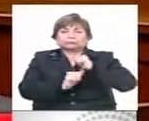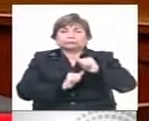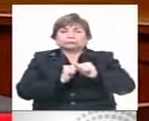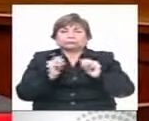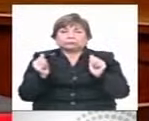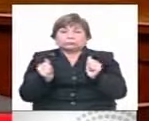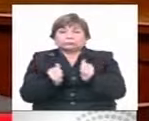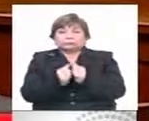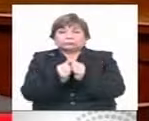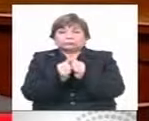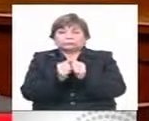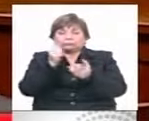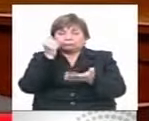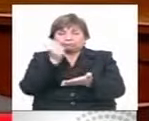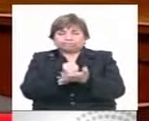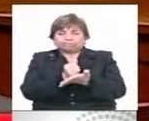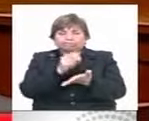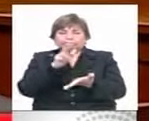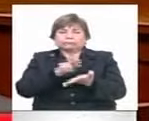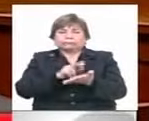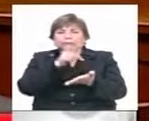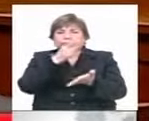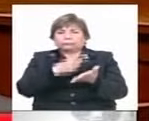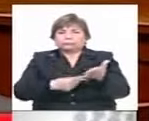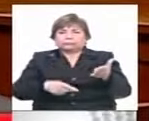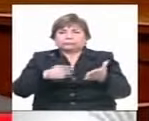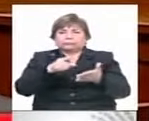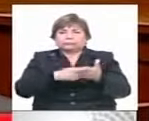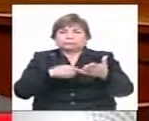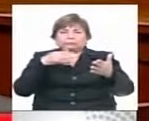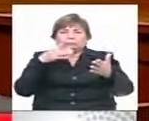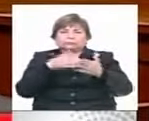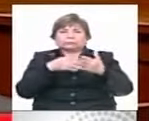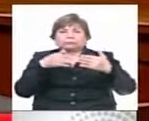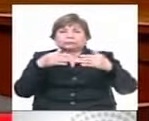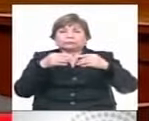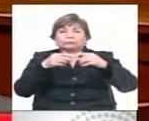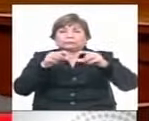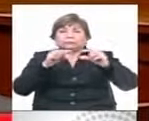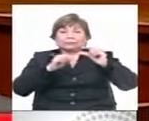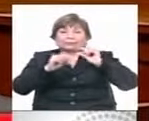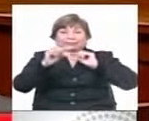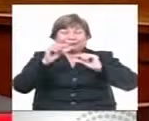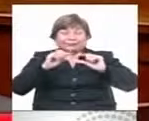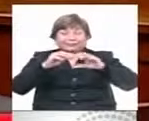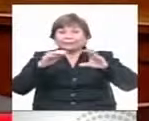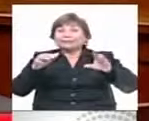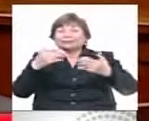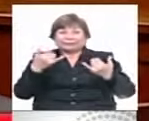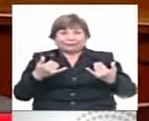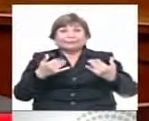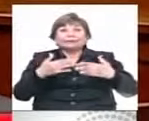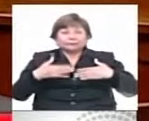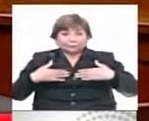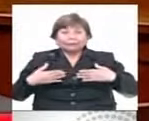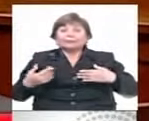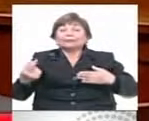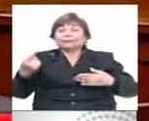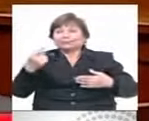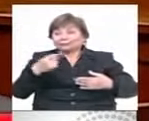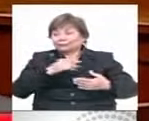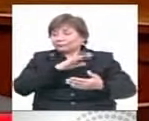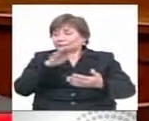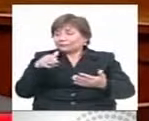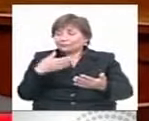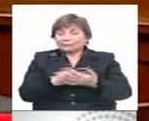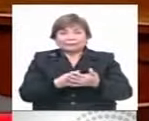Juntos aprobó ya la eliminación de la valla geográfica, con lo cual ahora pueden intervenir en todos